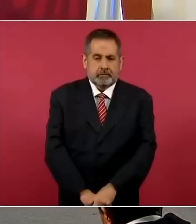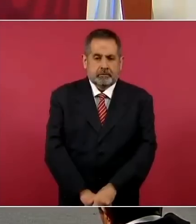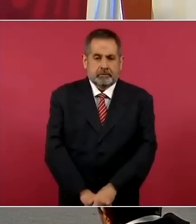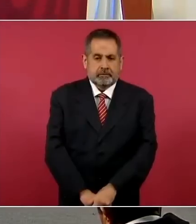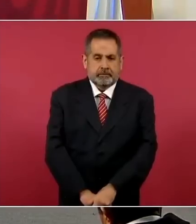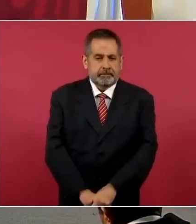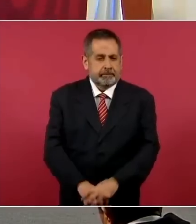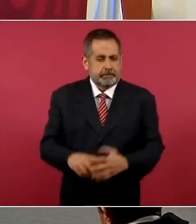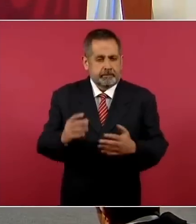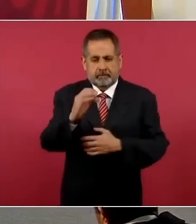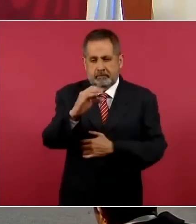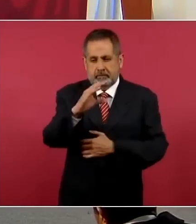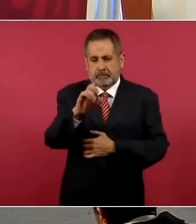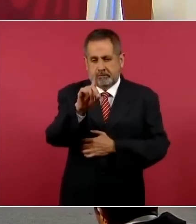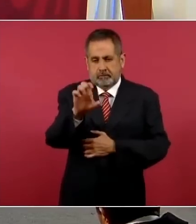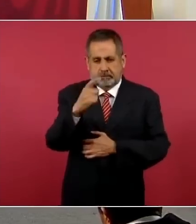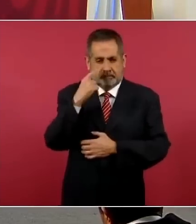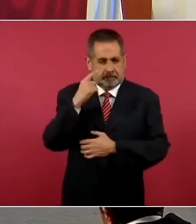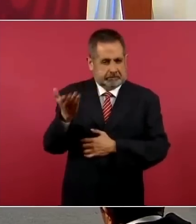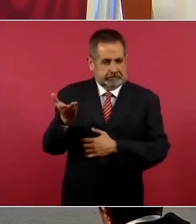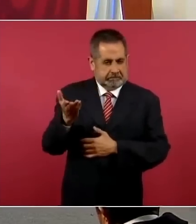La OCDE